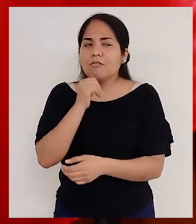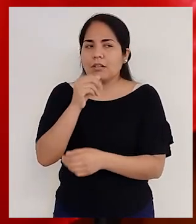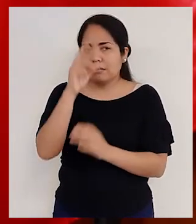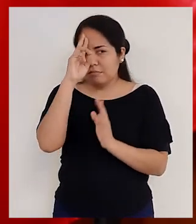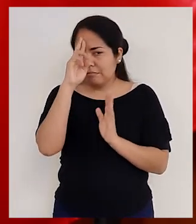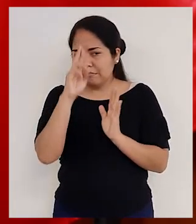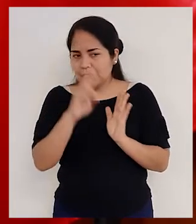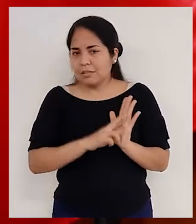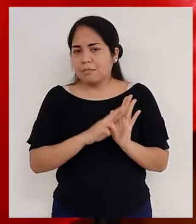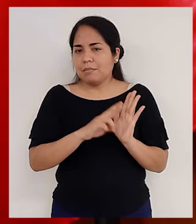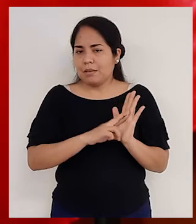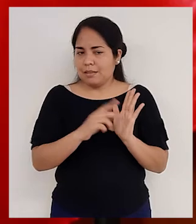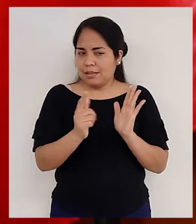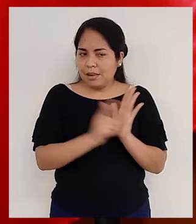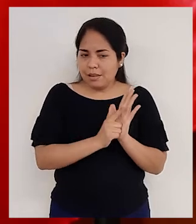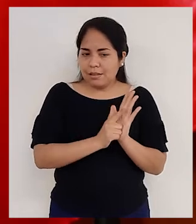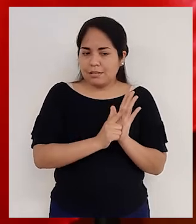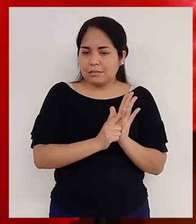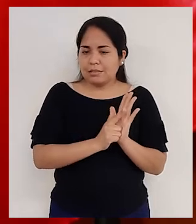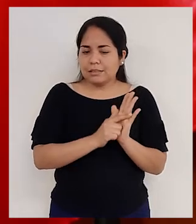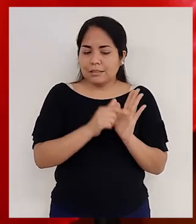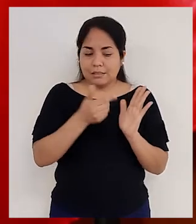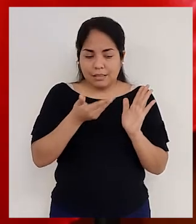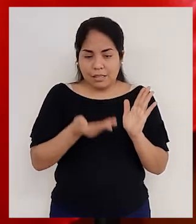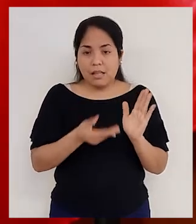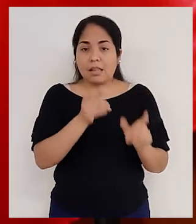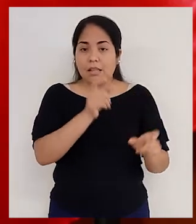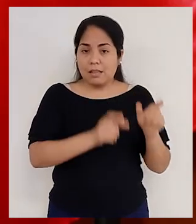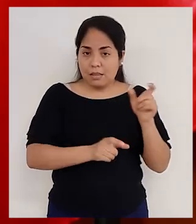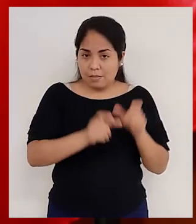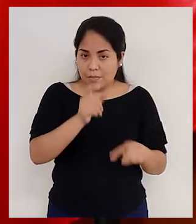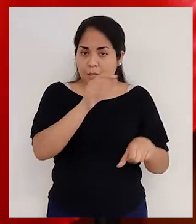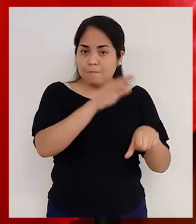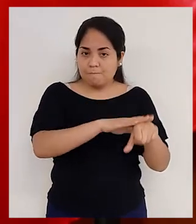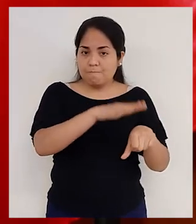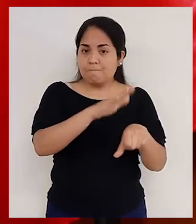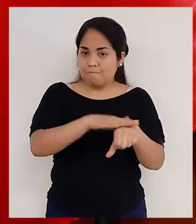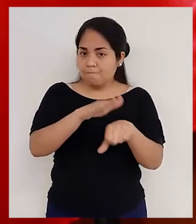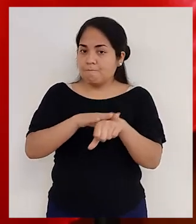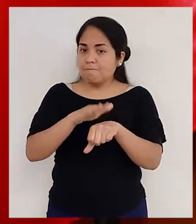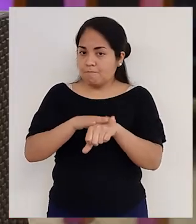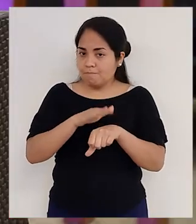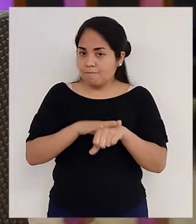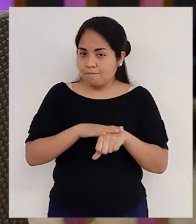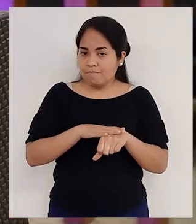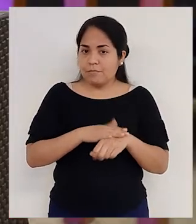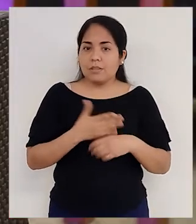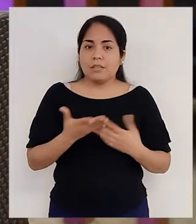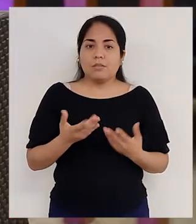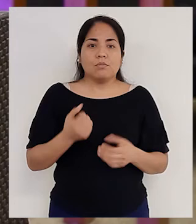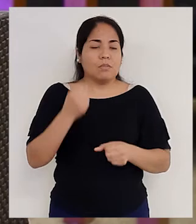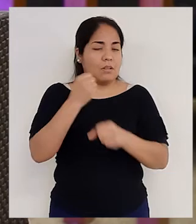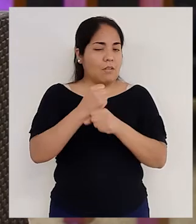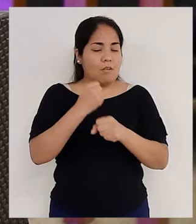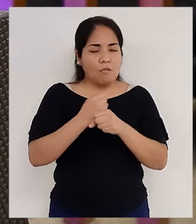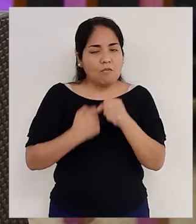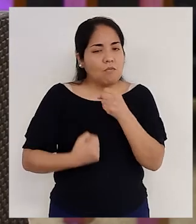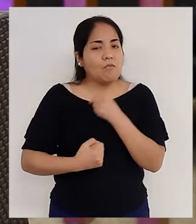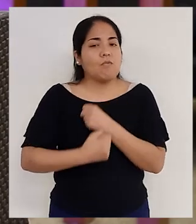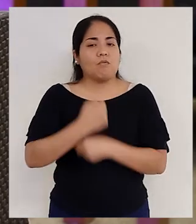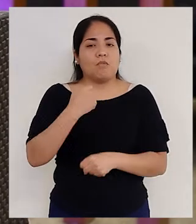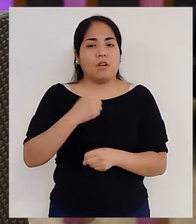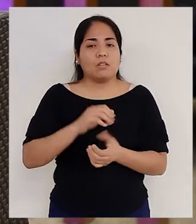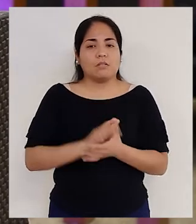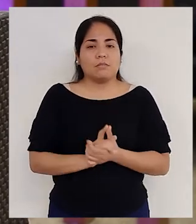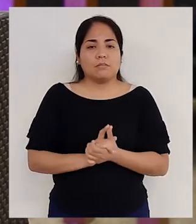¿quiénes son los que no cumplen las leyes? Las personas. ¿A quién tenemos que concientizar? A las personas. Así es, ese es un duro trabajo,